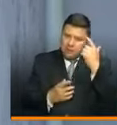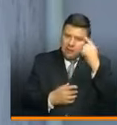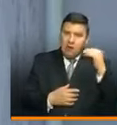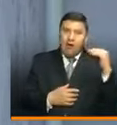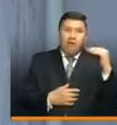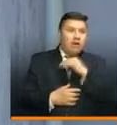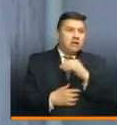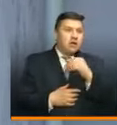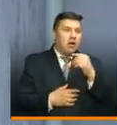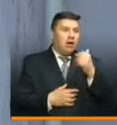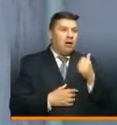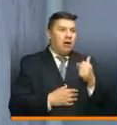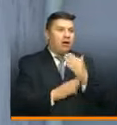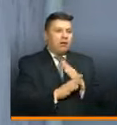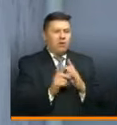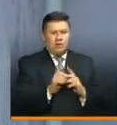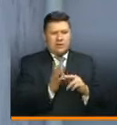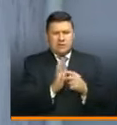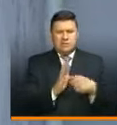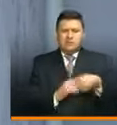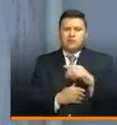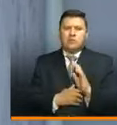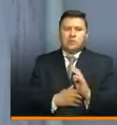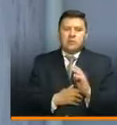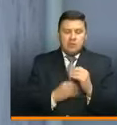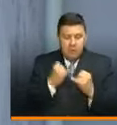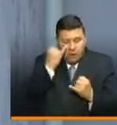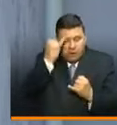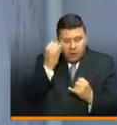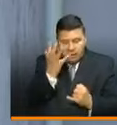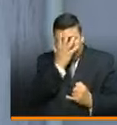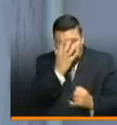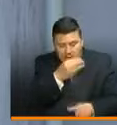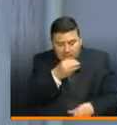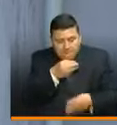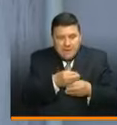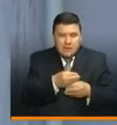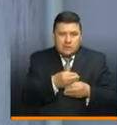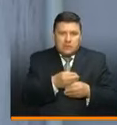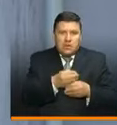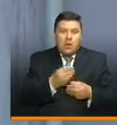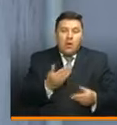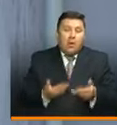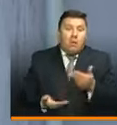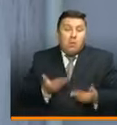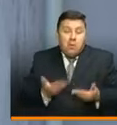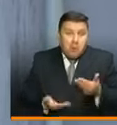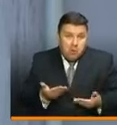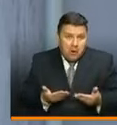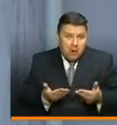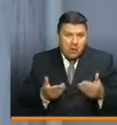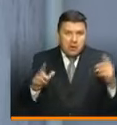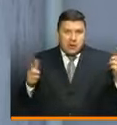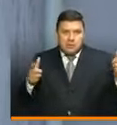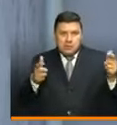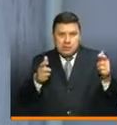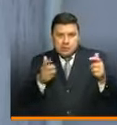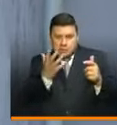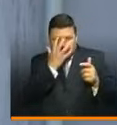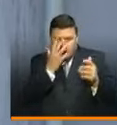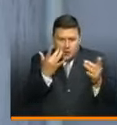de seguridad. Es decir, esto es un dispositivo adicional, tiene la posibilidad de reducir las probabilidades